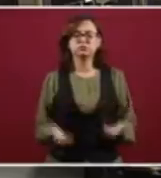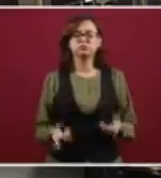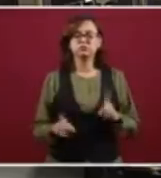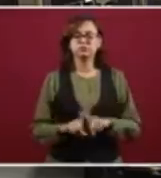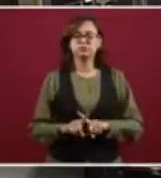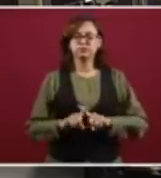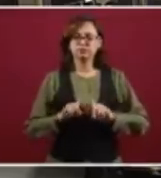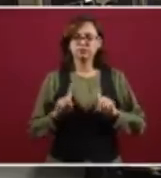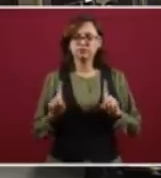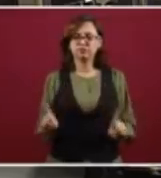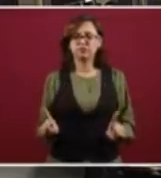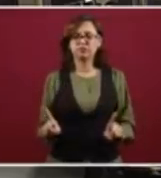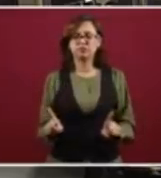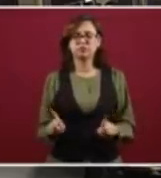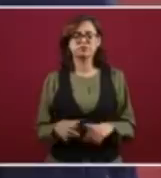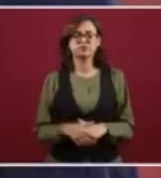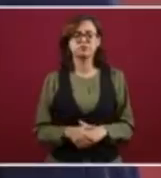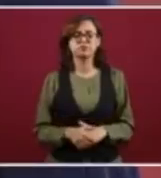Ya